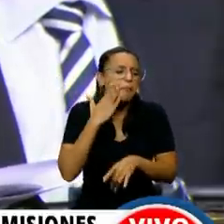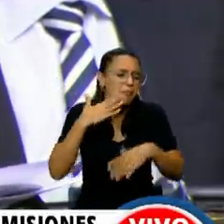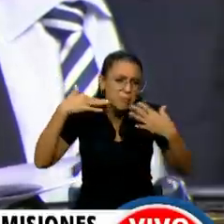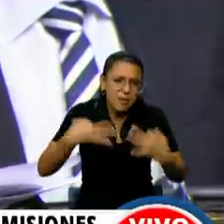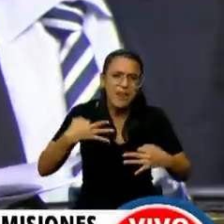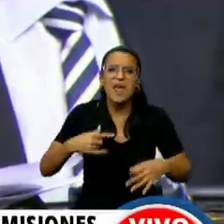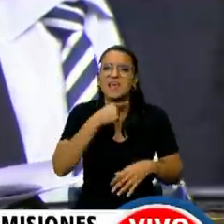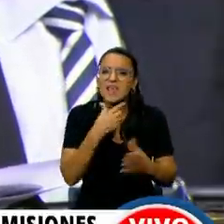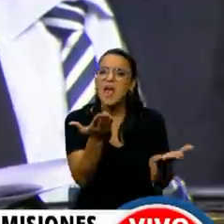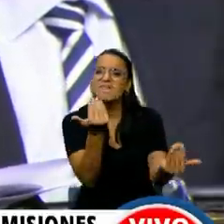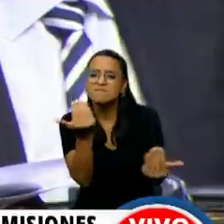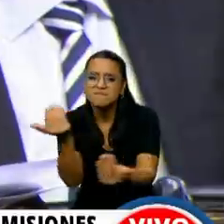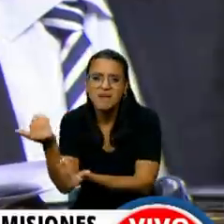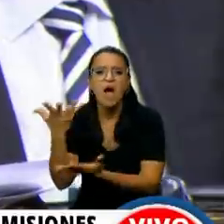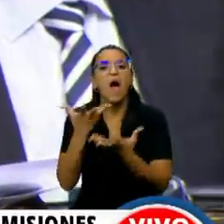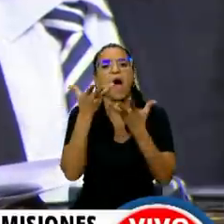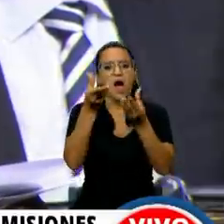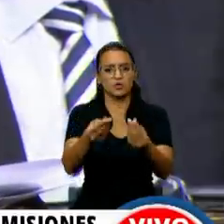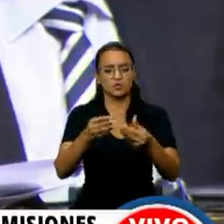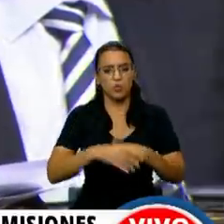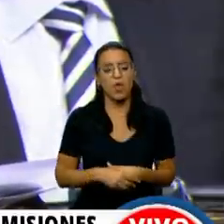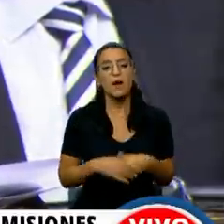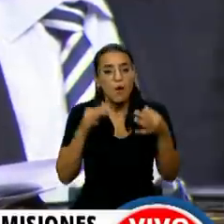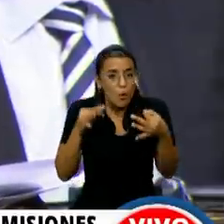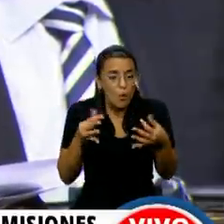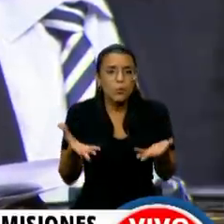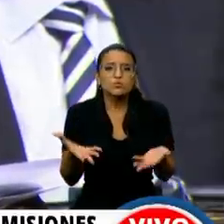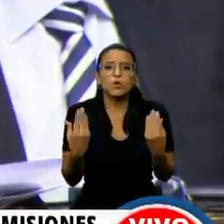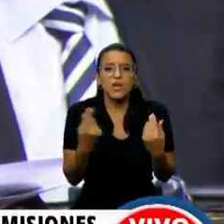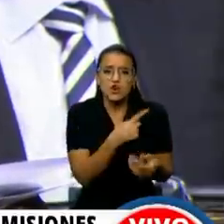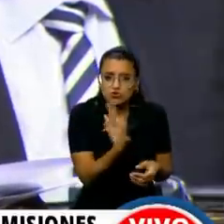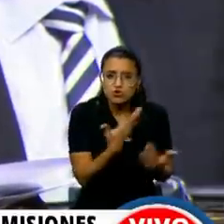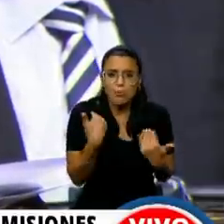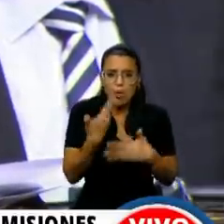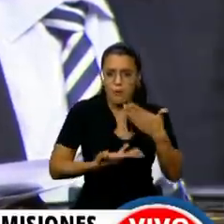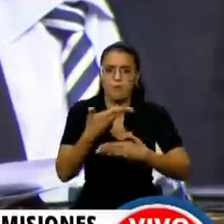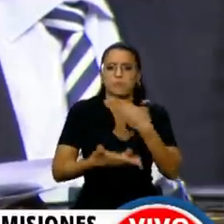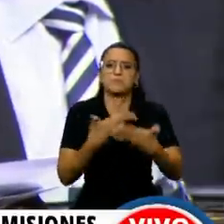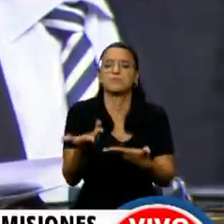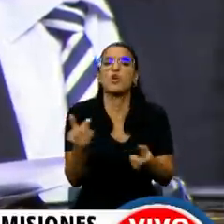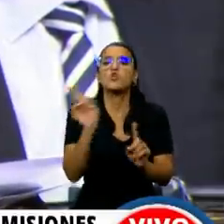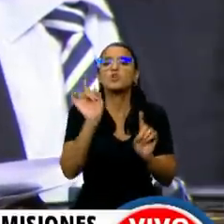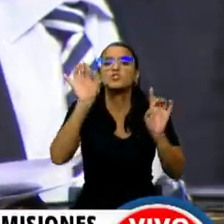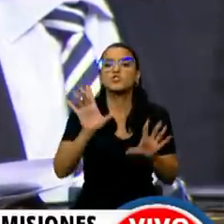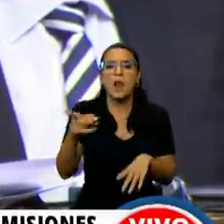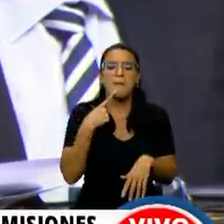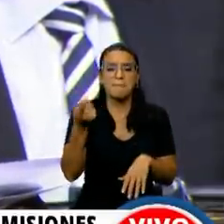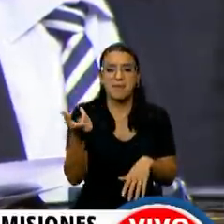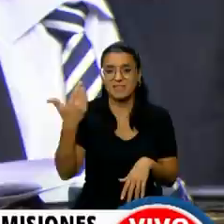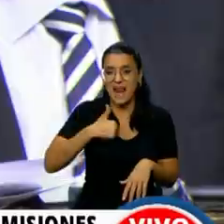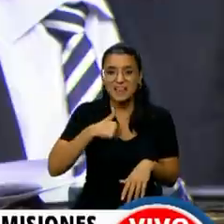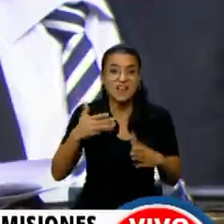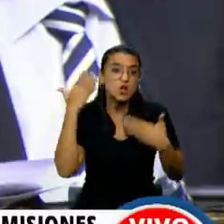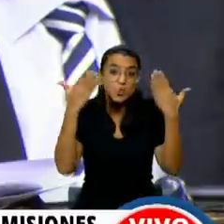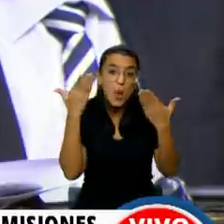a querer escuchar y ayudar justamente a que podamos construir lo que no solamente el país central sueña